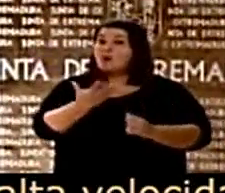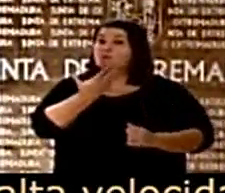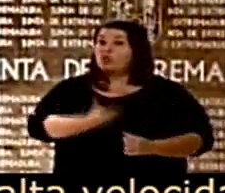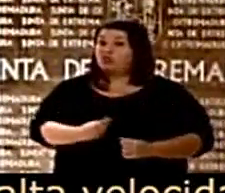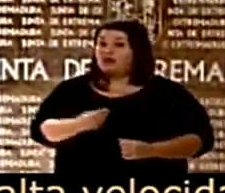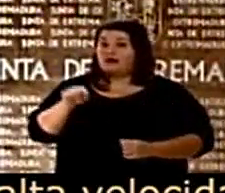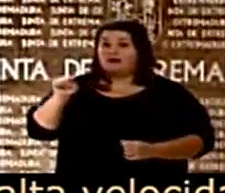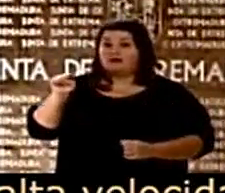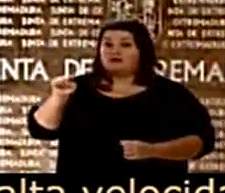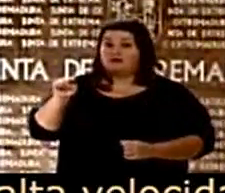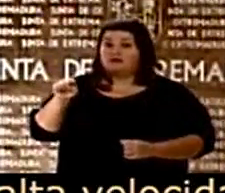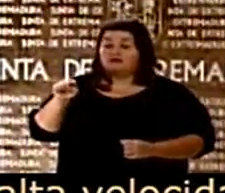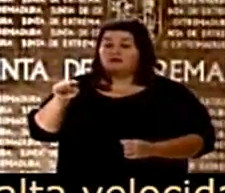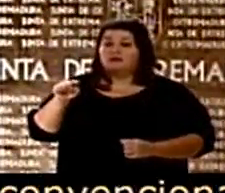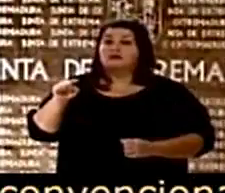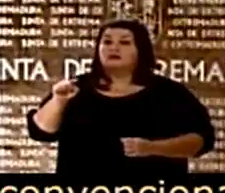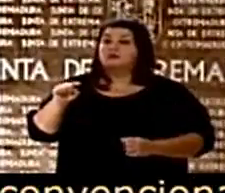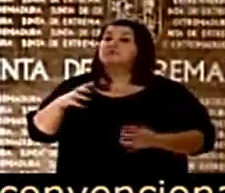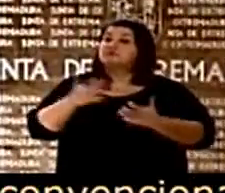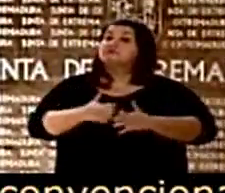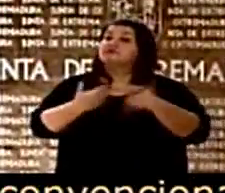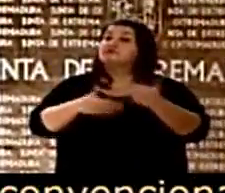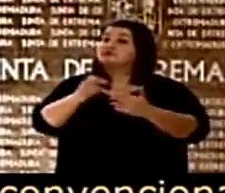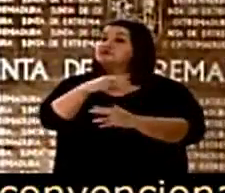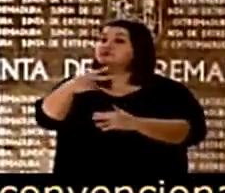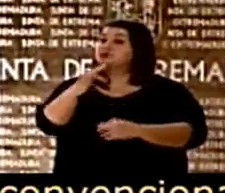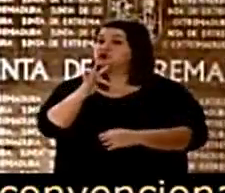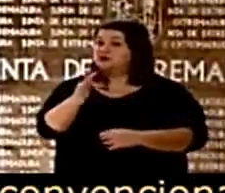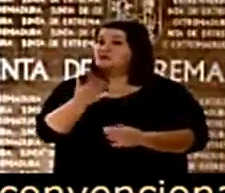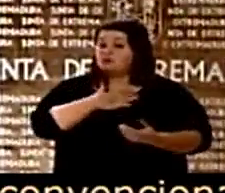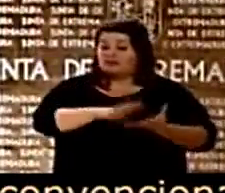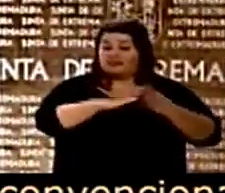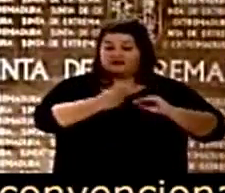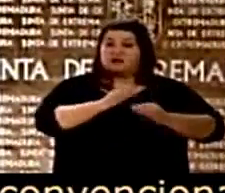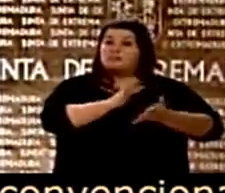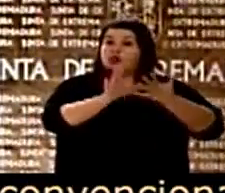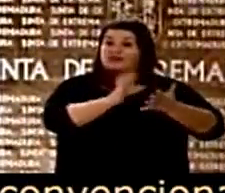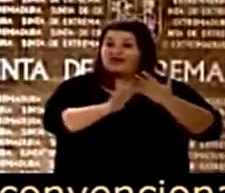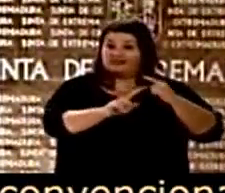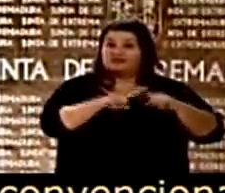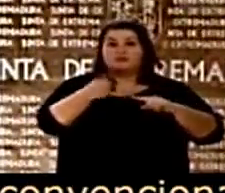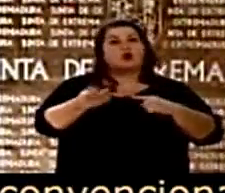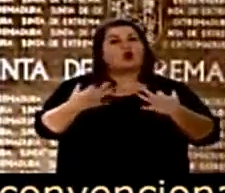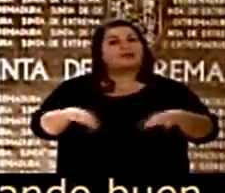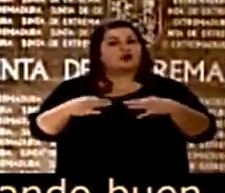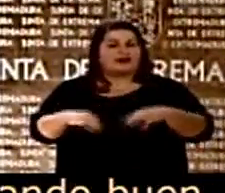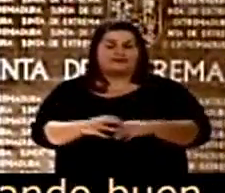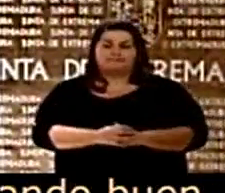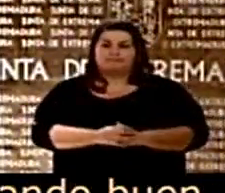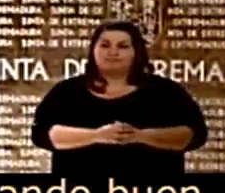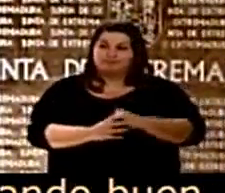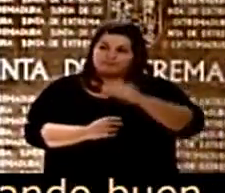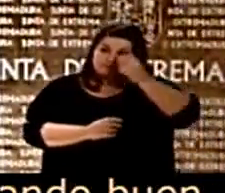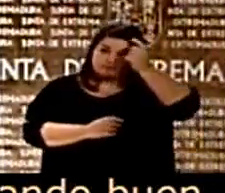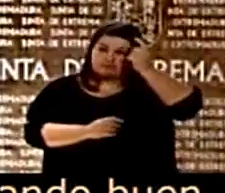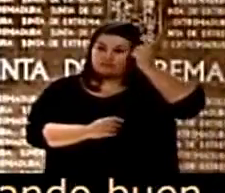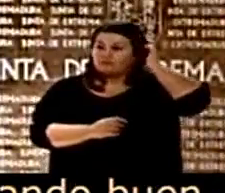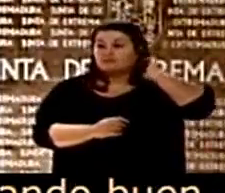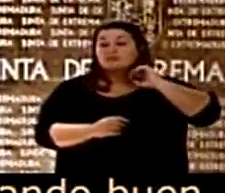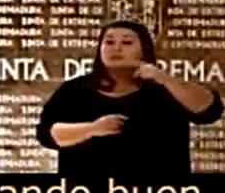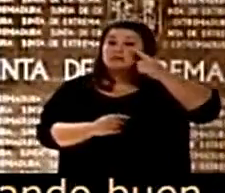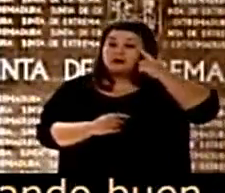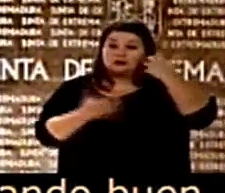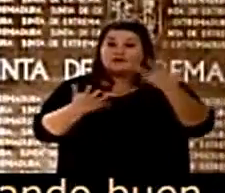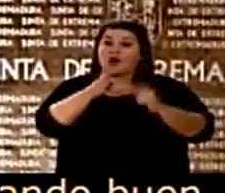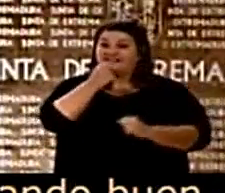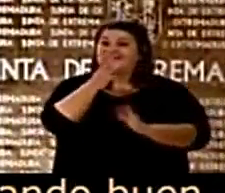está dando buen resultado, que pueda adaptarse a alta velocidad y después convencional. Por lo tanto, ahora mismo tenemos